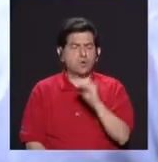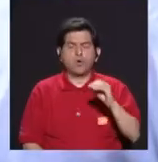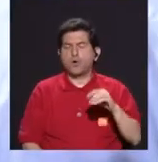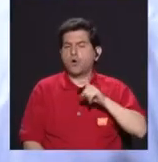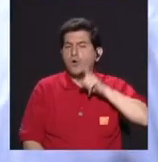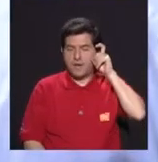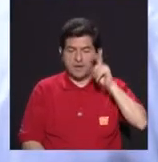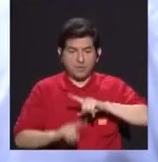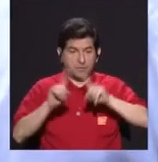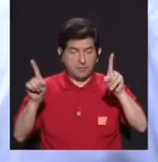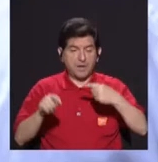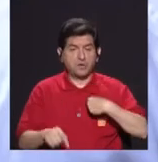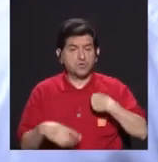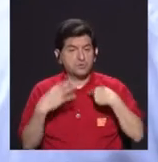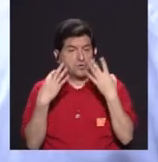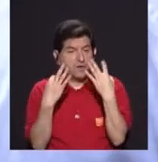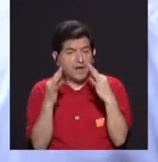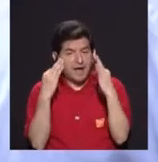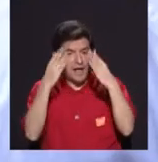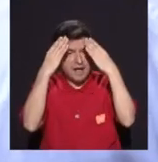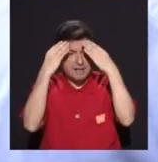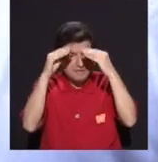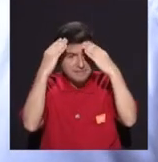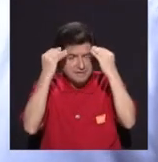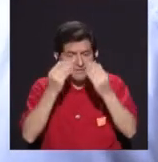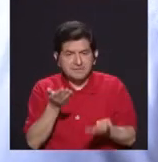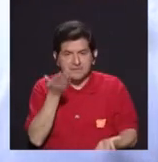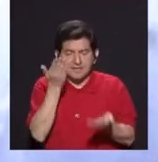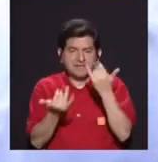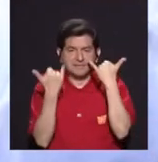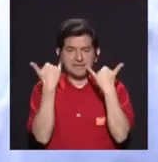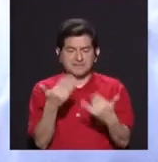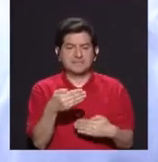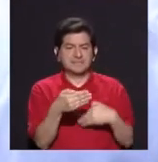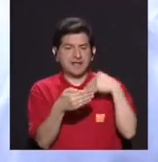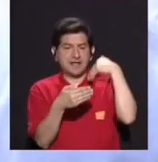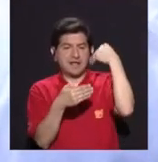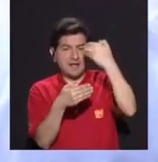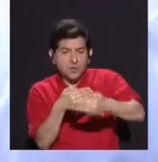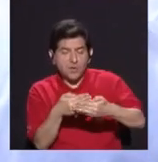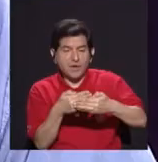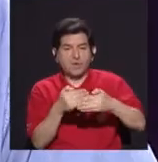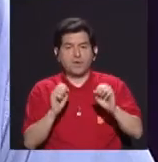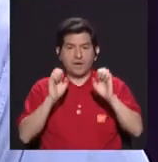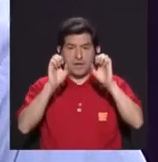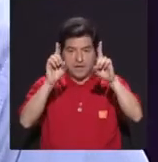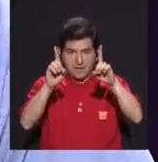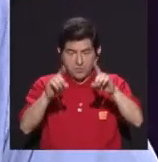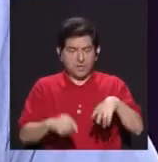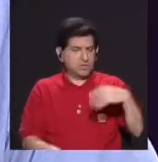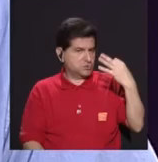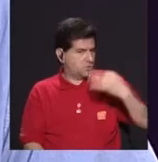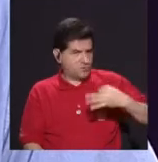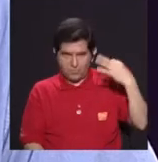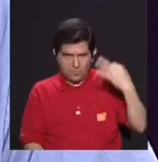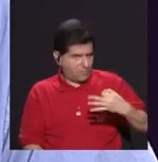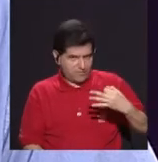inquietud de informarme debo de la mejor ya pasando un poquito a la cuestión de la educación informal